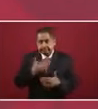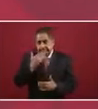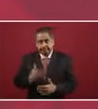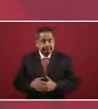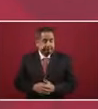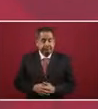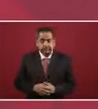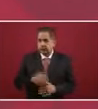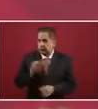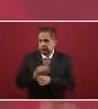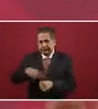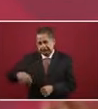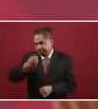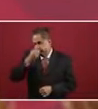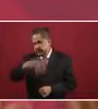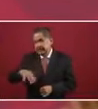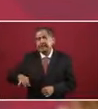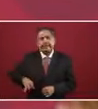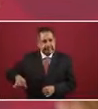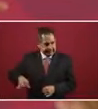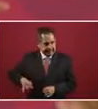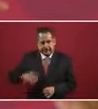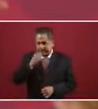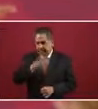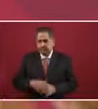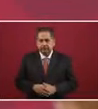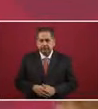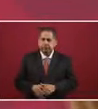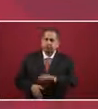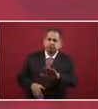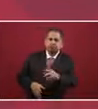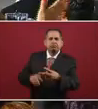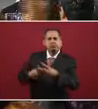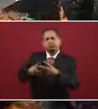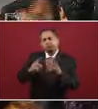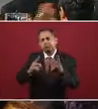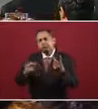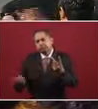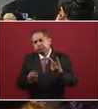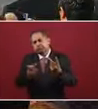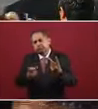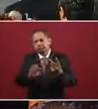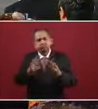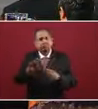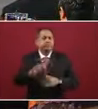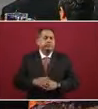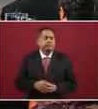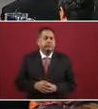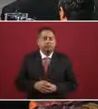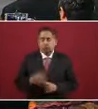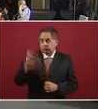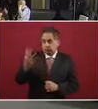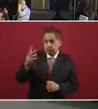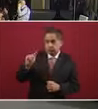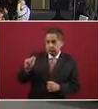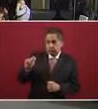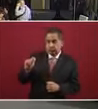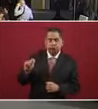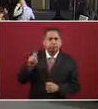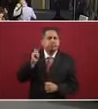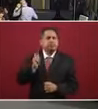un tiempo muy interesante. Y una segunda pregunta, presidente, si me lo permite. La 4T está